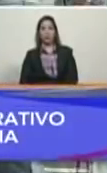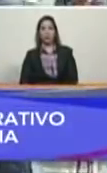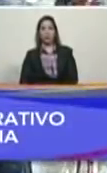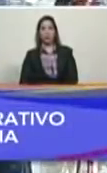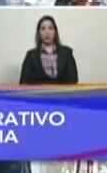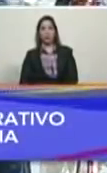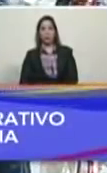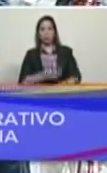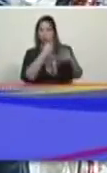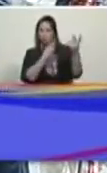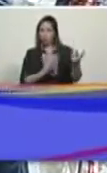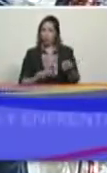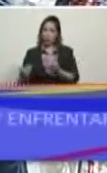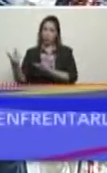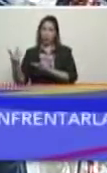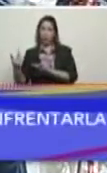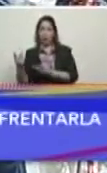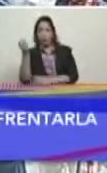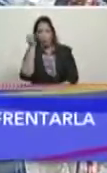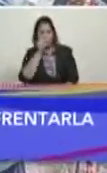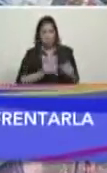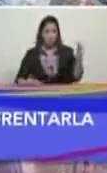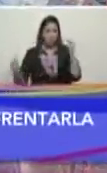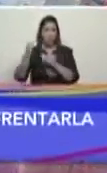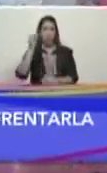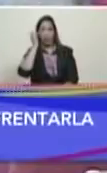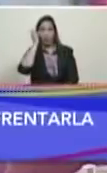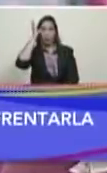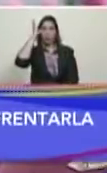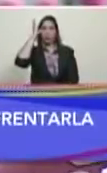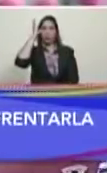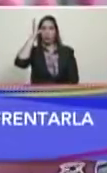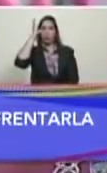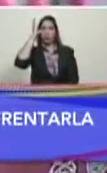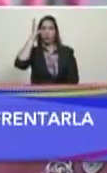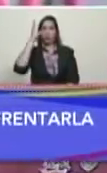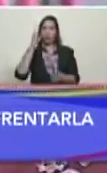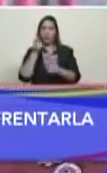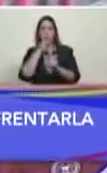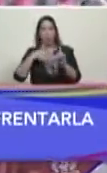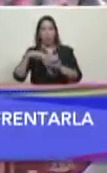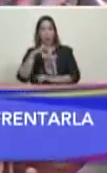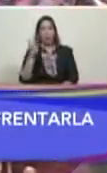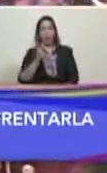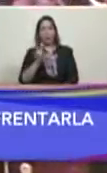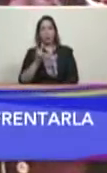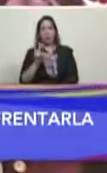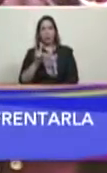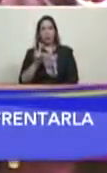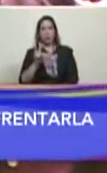Y pido la máxima conciencia en cada uno de ustedes.